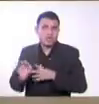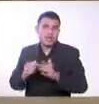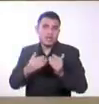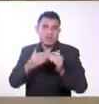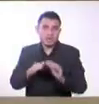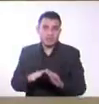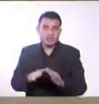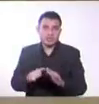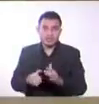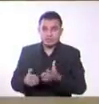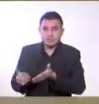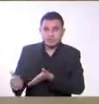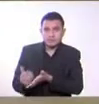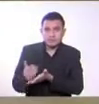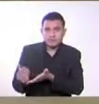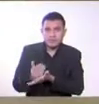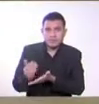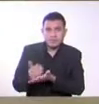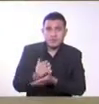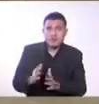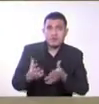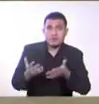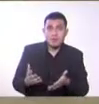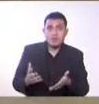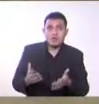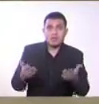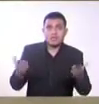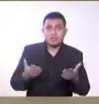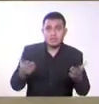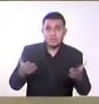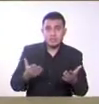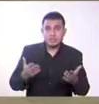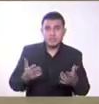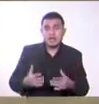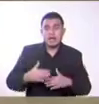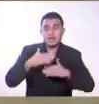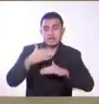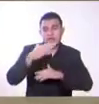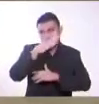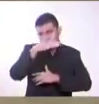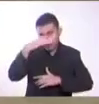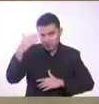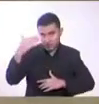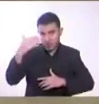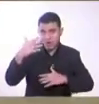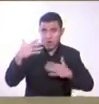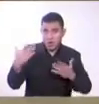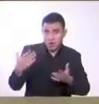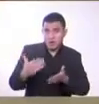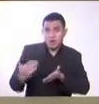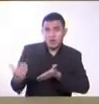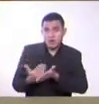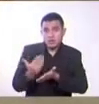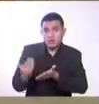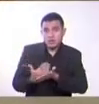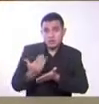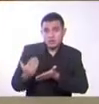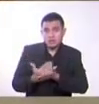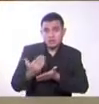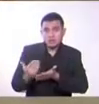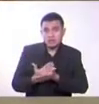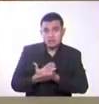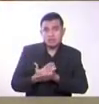una recaudación para poder implementarse en obras a nivel nacional o es una retribución o